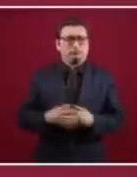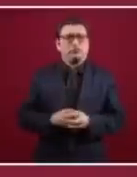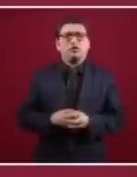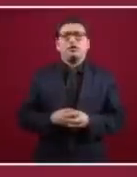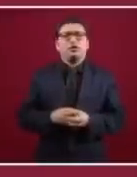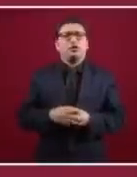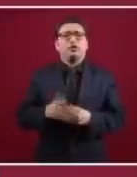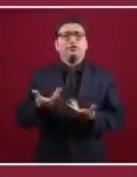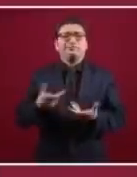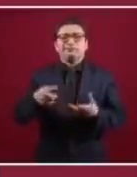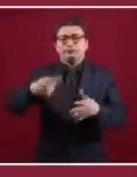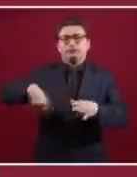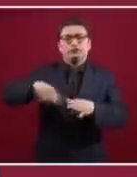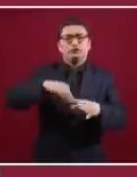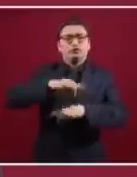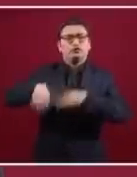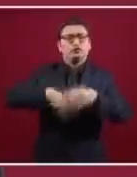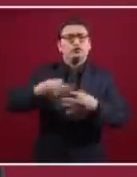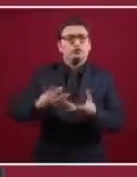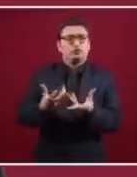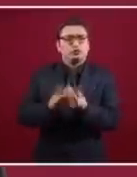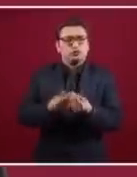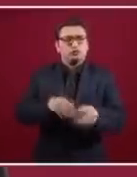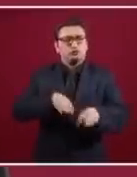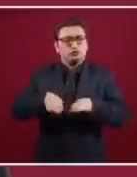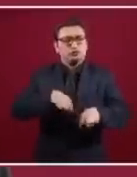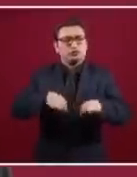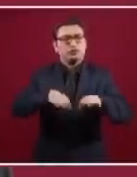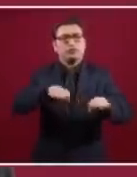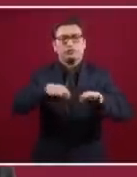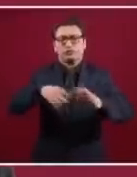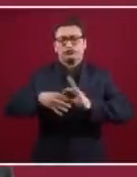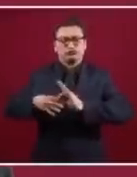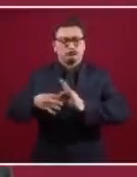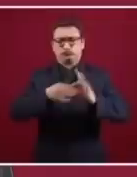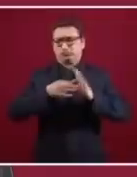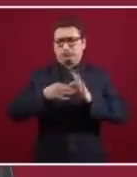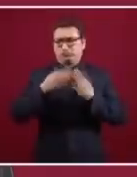todos estamos trabajando en armonía